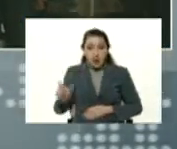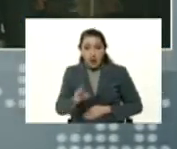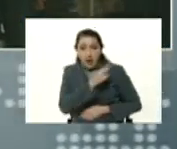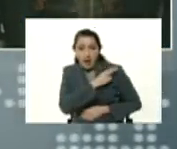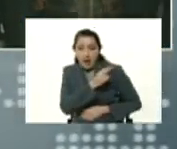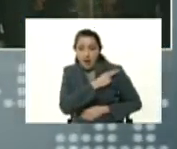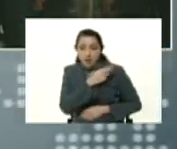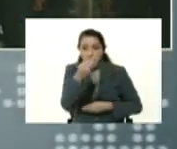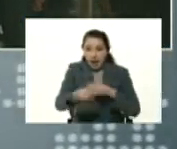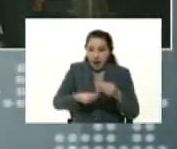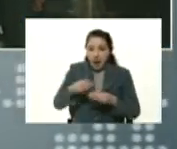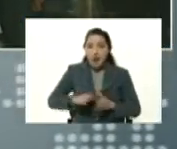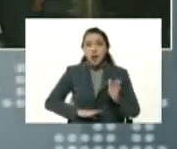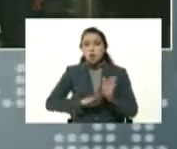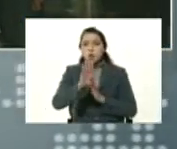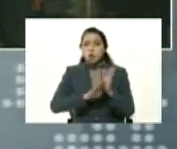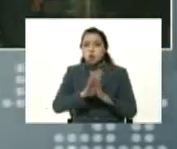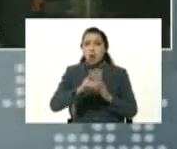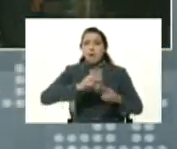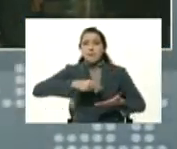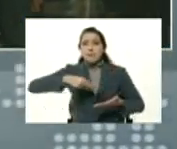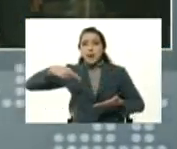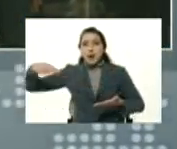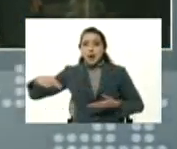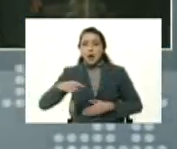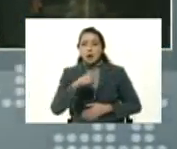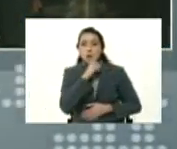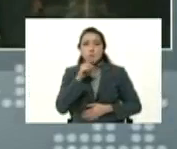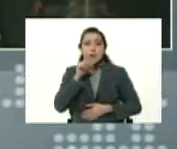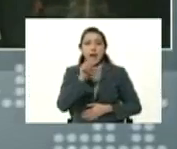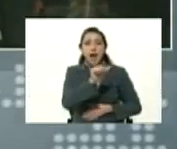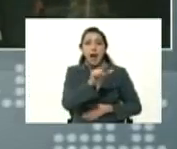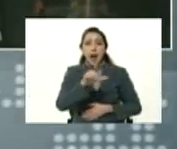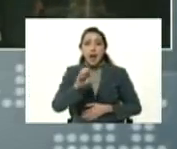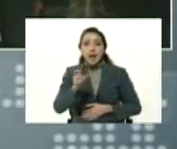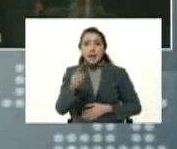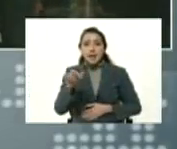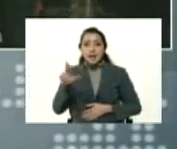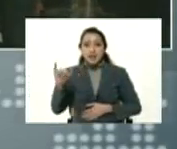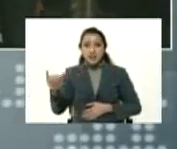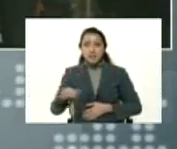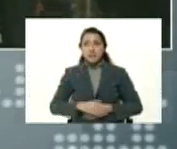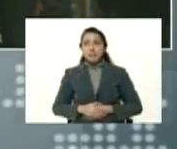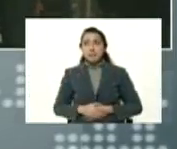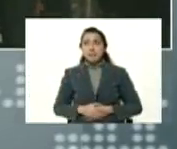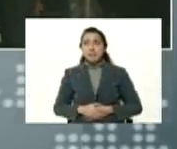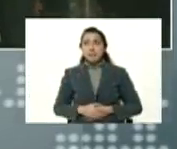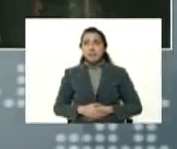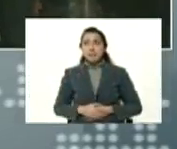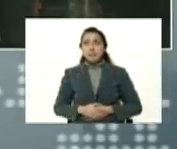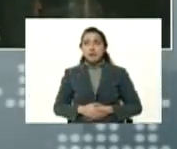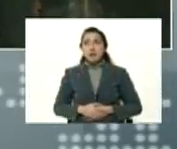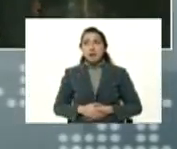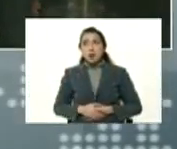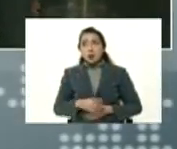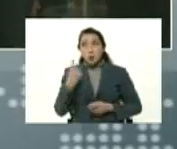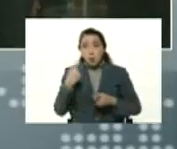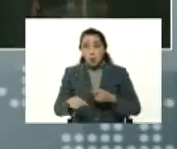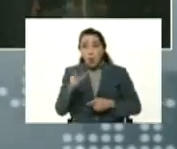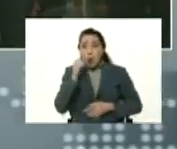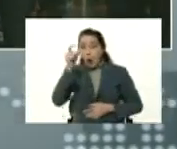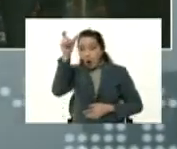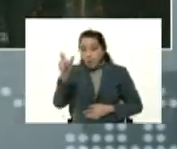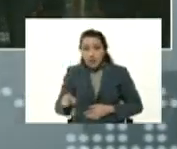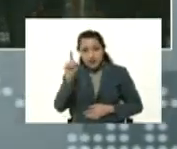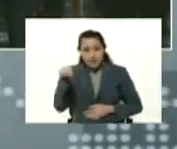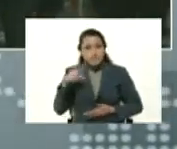de gestión de producción de pastas Alegri, y Richard Ledesma, vocero de los consejos